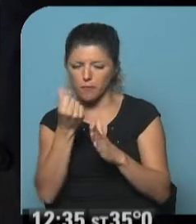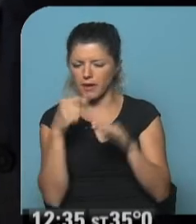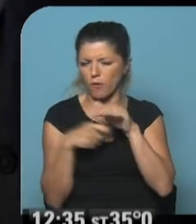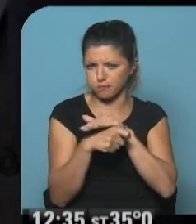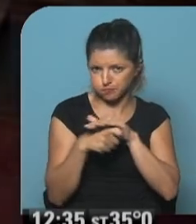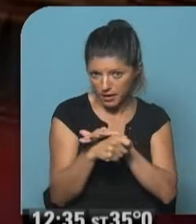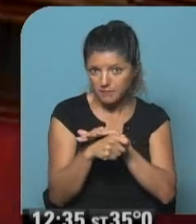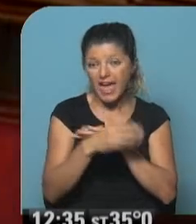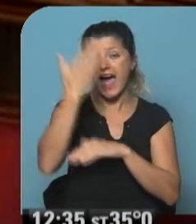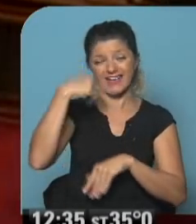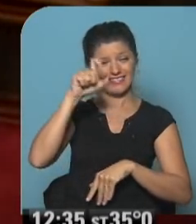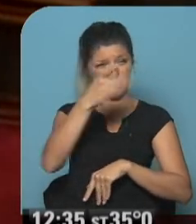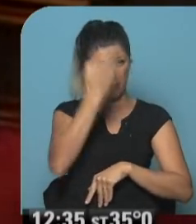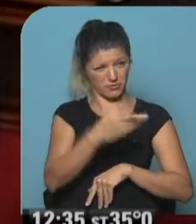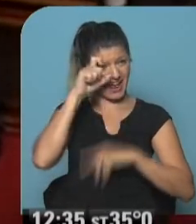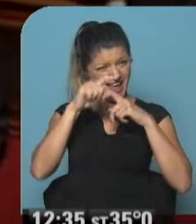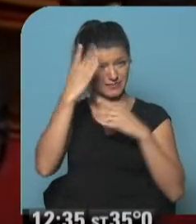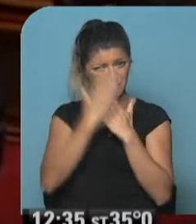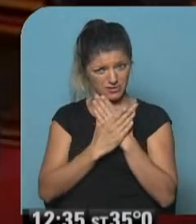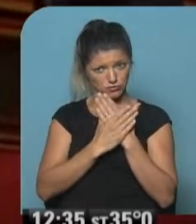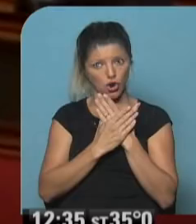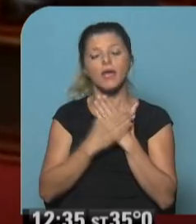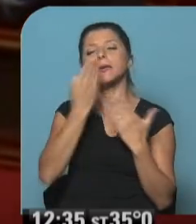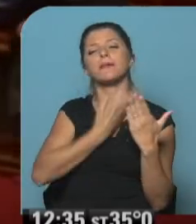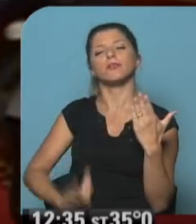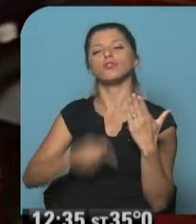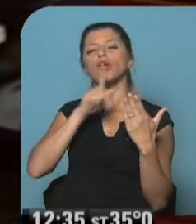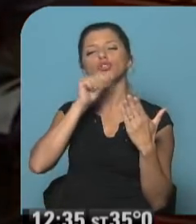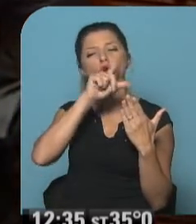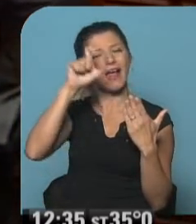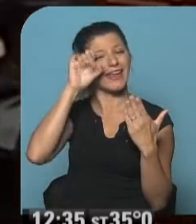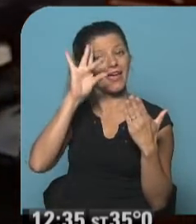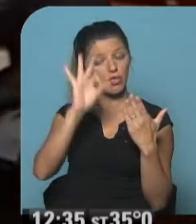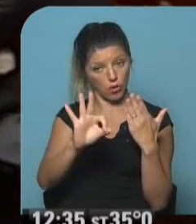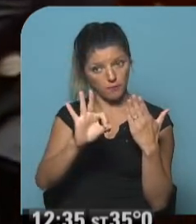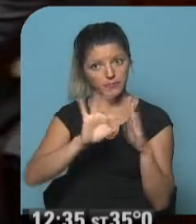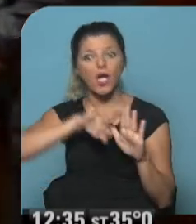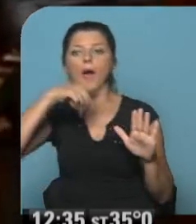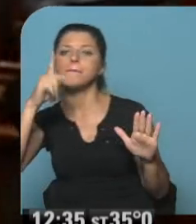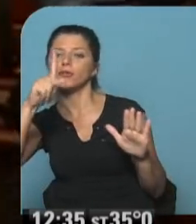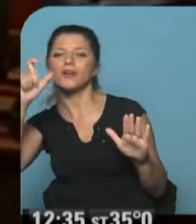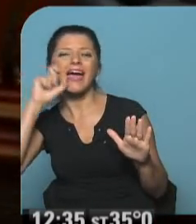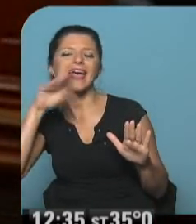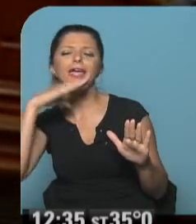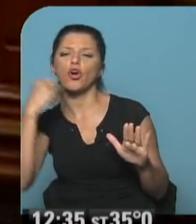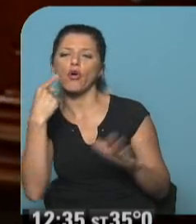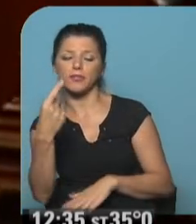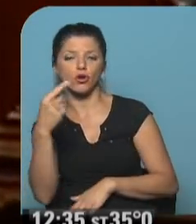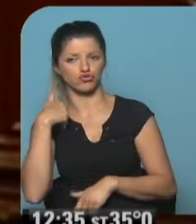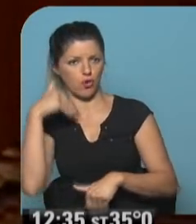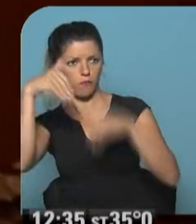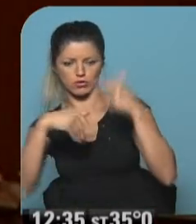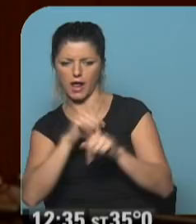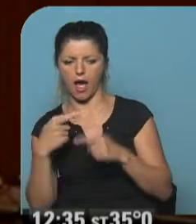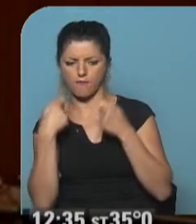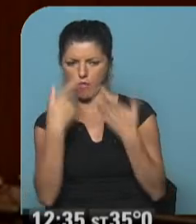expresidente Alejandro Toledo, el diputado Kenji Fujimori anunció inesperadamente que se abstendría en la votación final. Lo acompañaban, entre